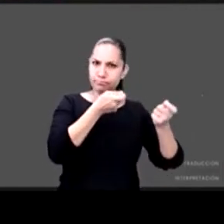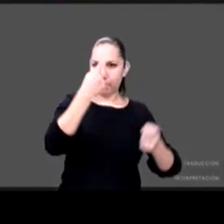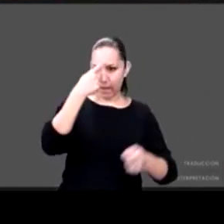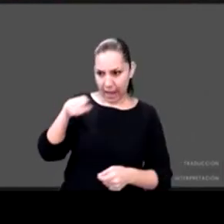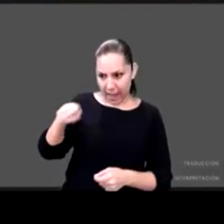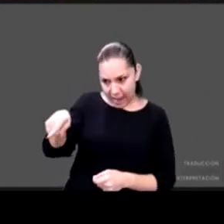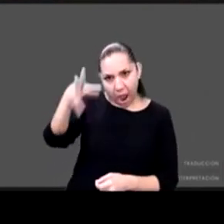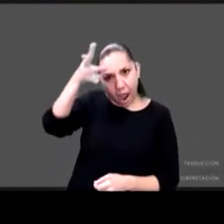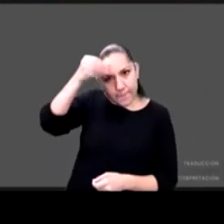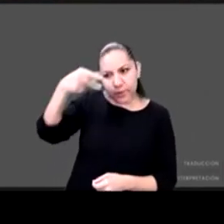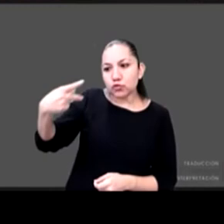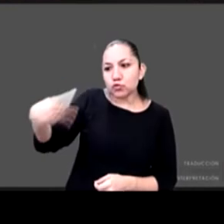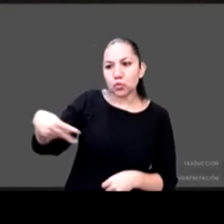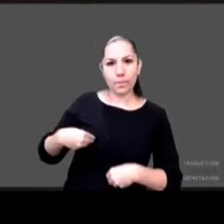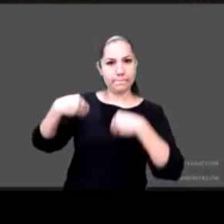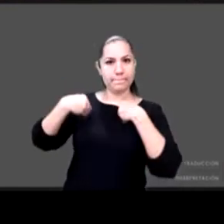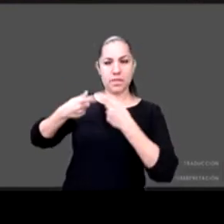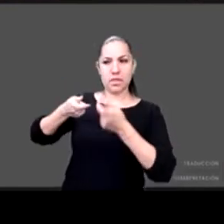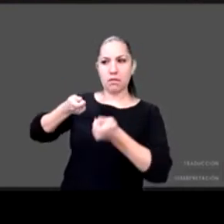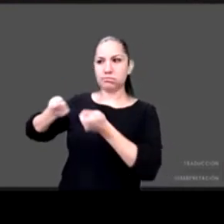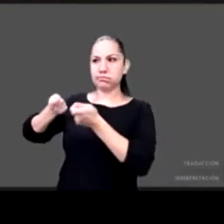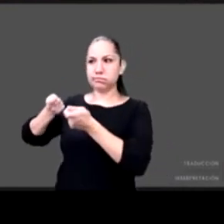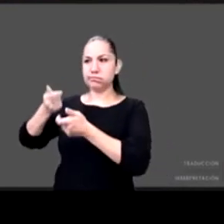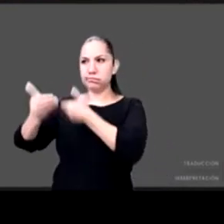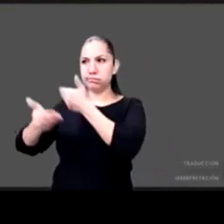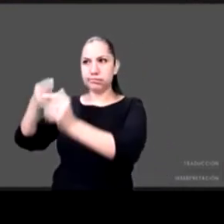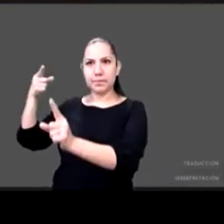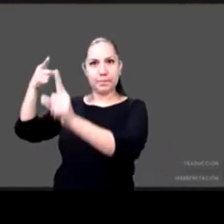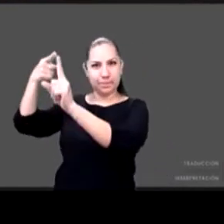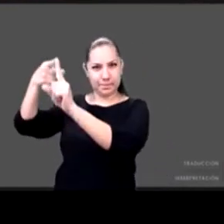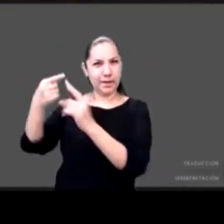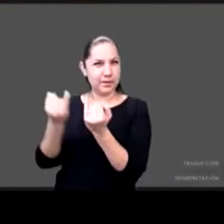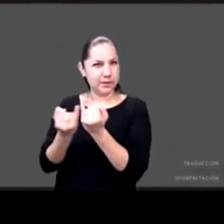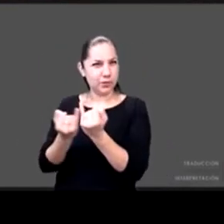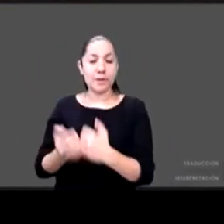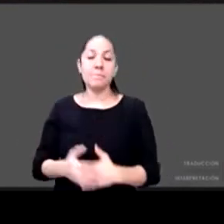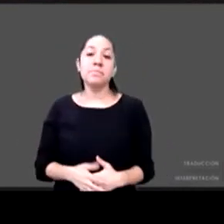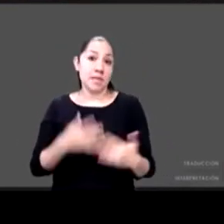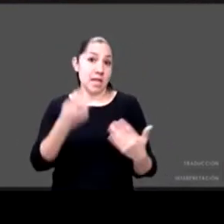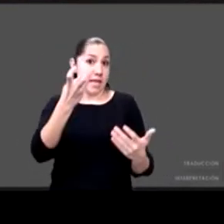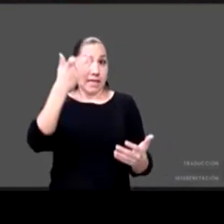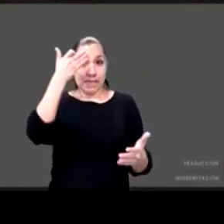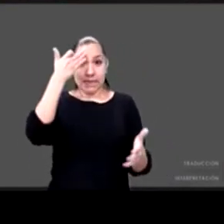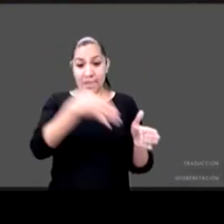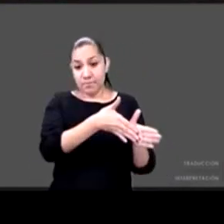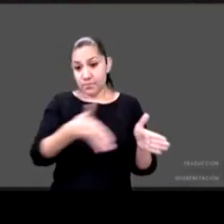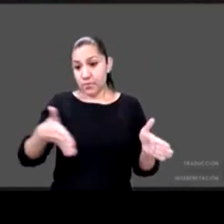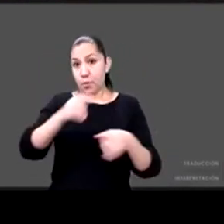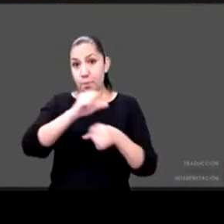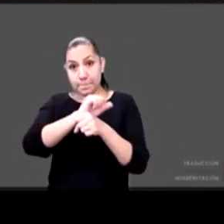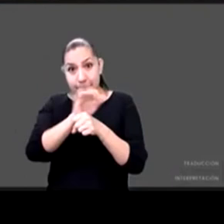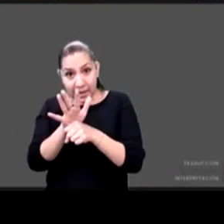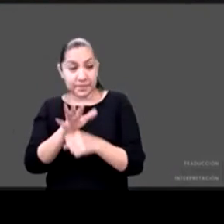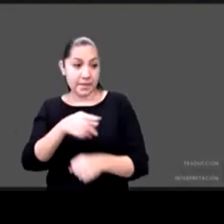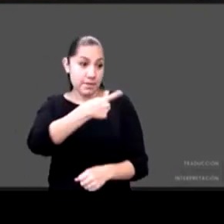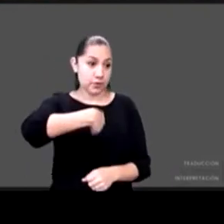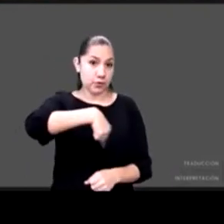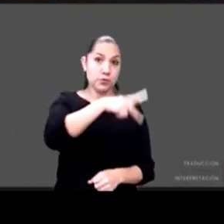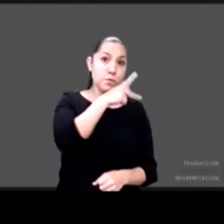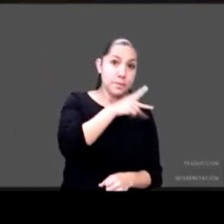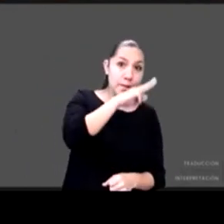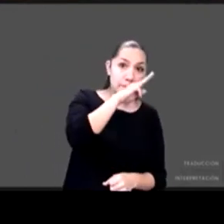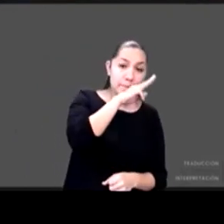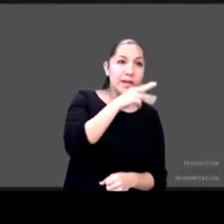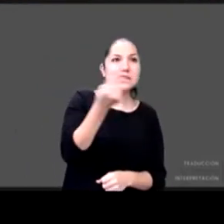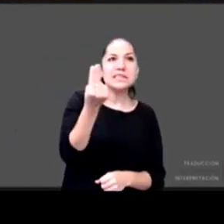dejaría en ese punto, o sea, como papás en pandemia, como mamás en pandemia, tenemos que entender que hay algo que a ellos les falta,